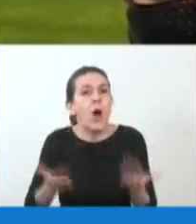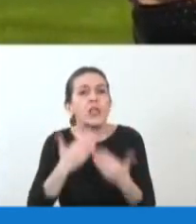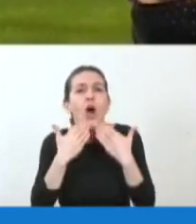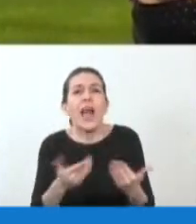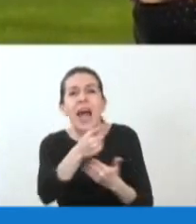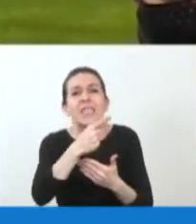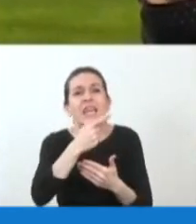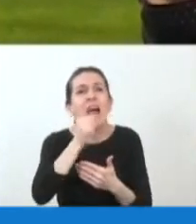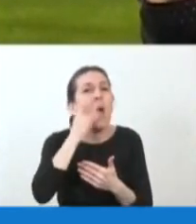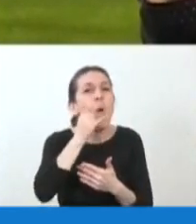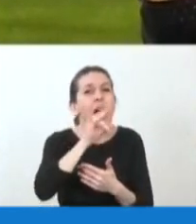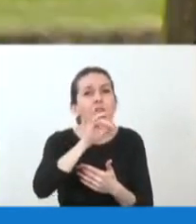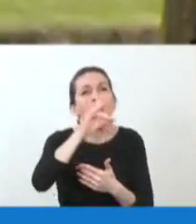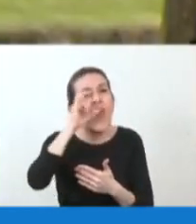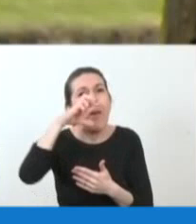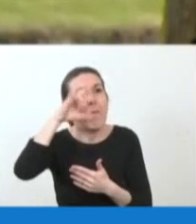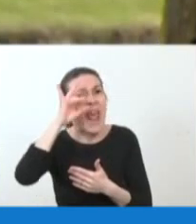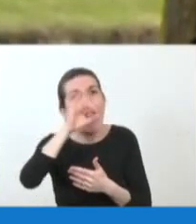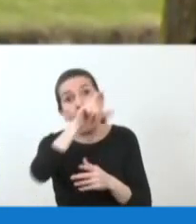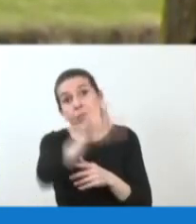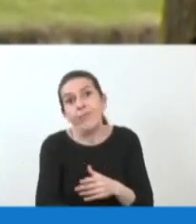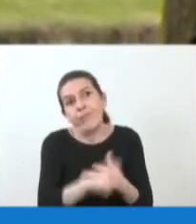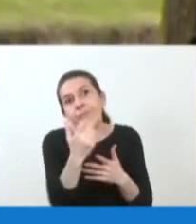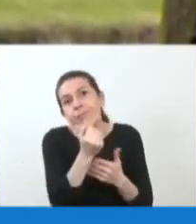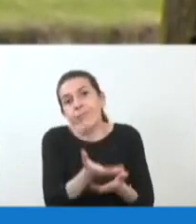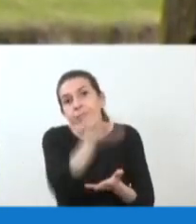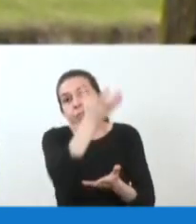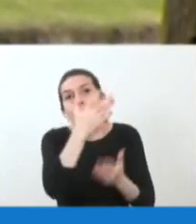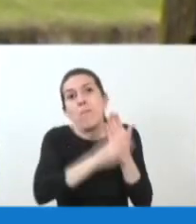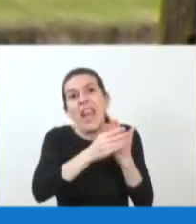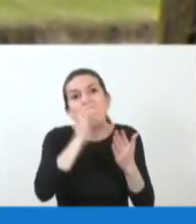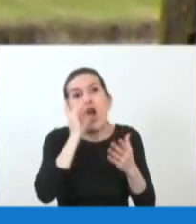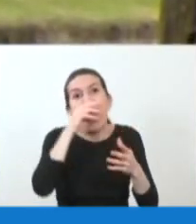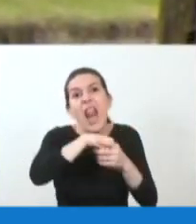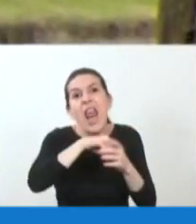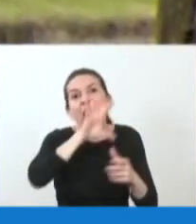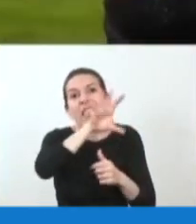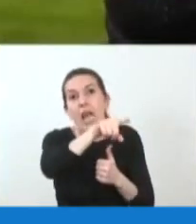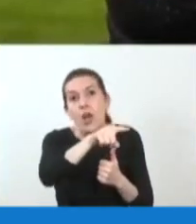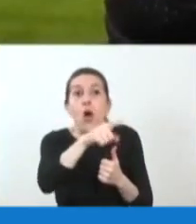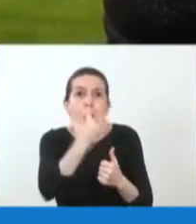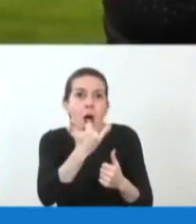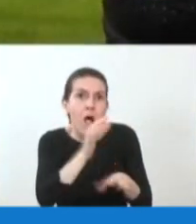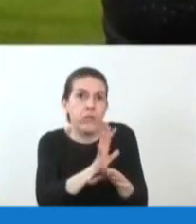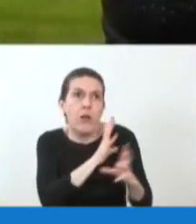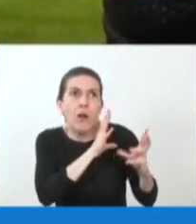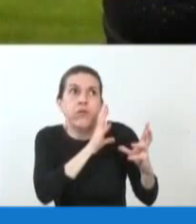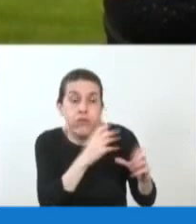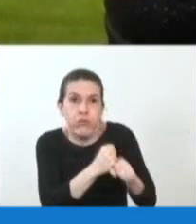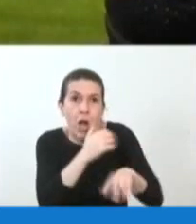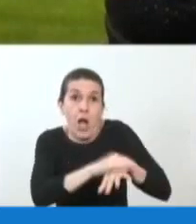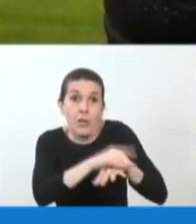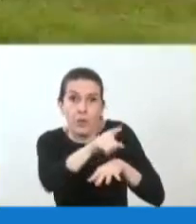wado de pedro nada más ni nada menos que nuestro ministro del interior con una enorme tarea sobre sus espaldas agradecerles